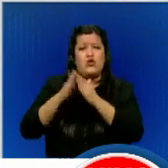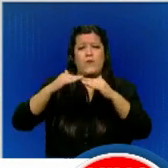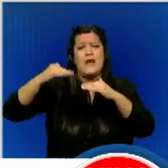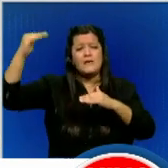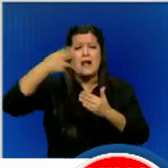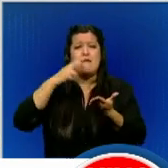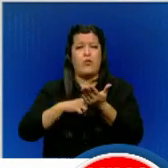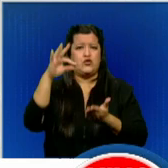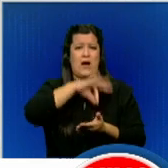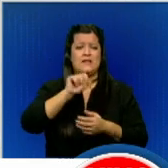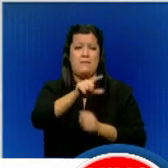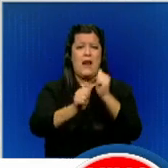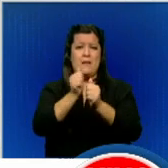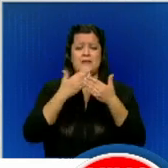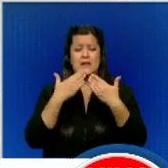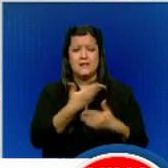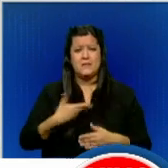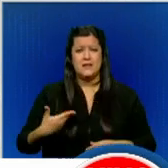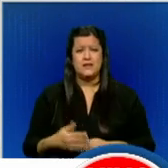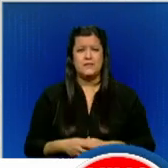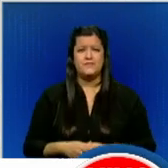impuesto a la ganancia corporativa gracias presidente